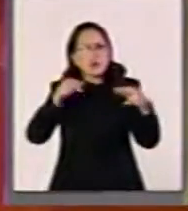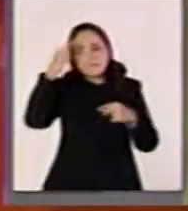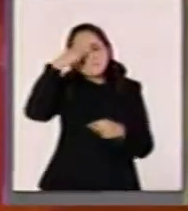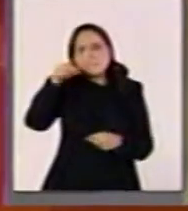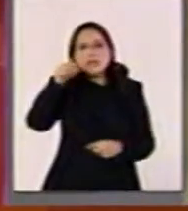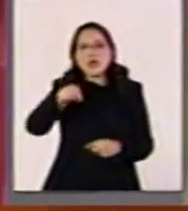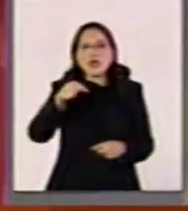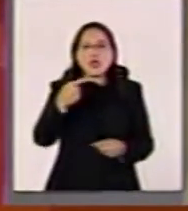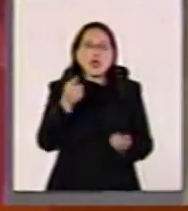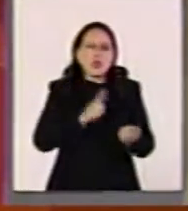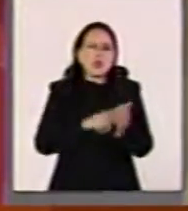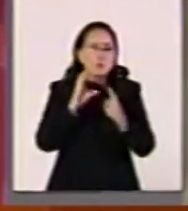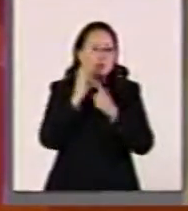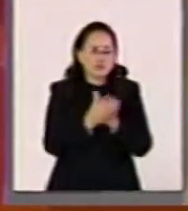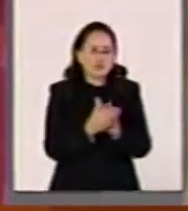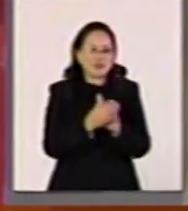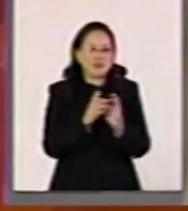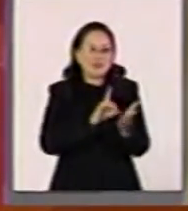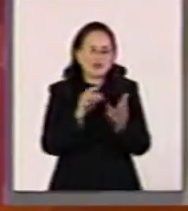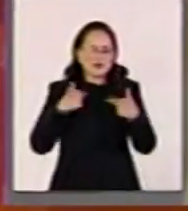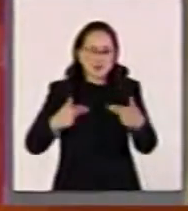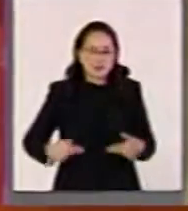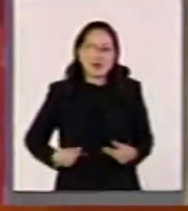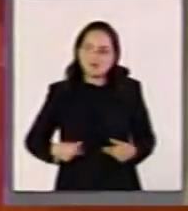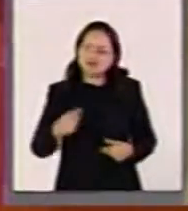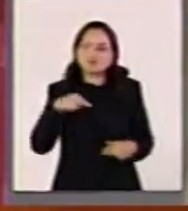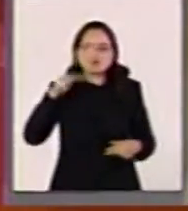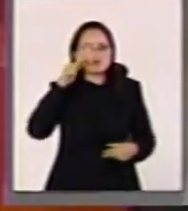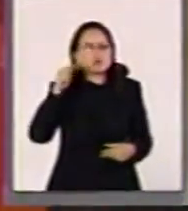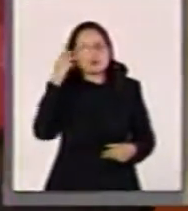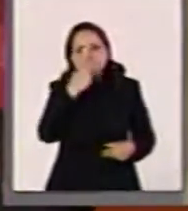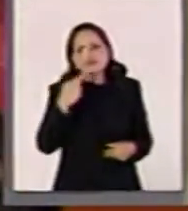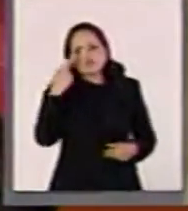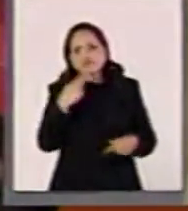y los integrantes de la comisión, quienes estaban